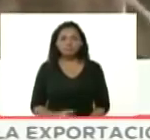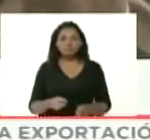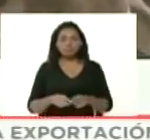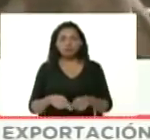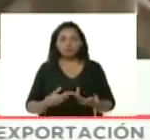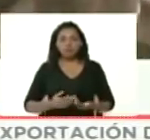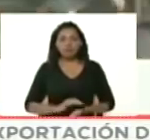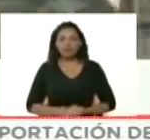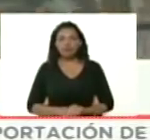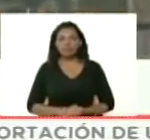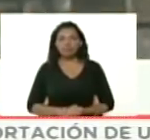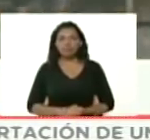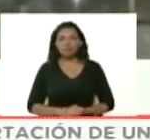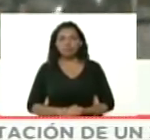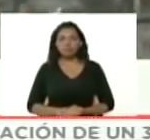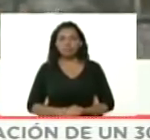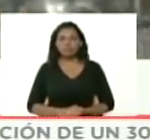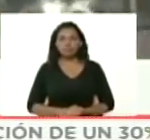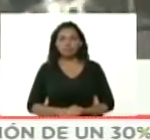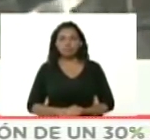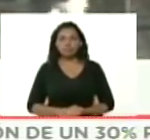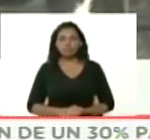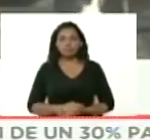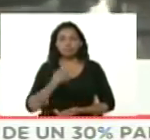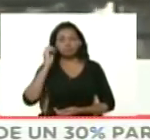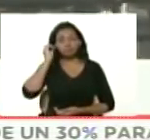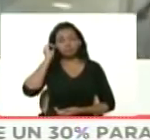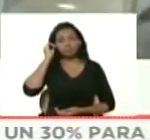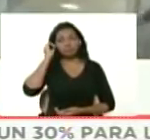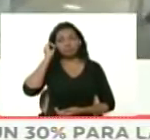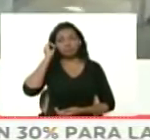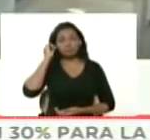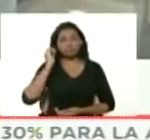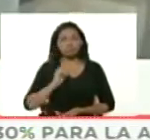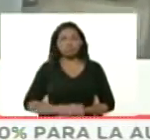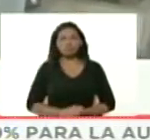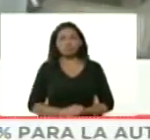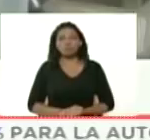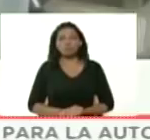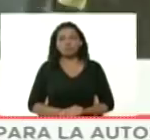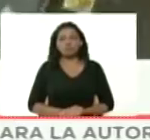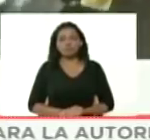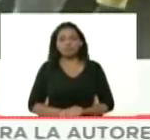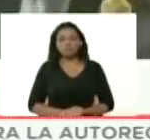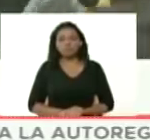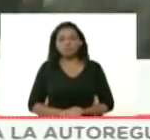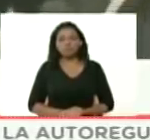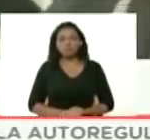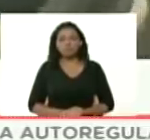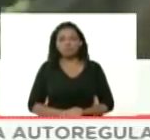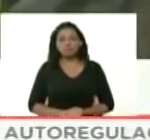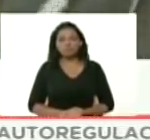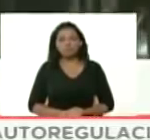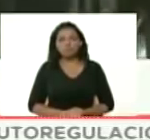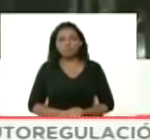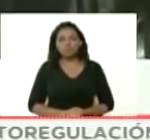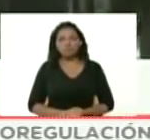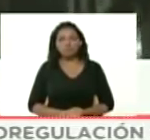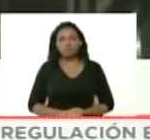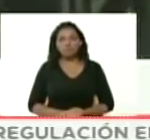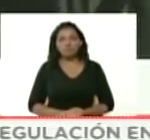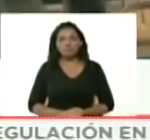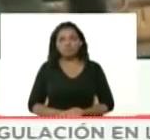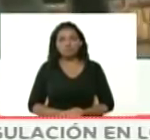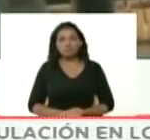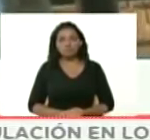adelante a Venezuela. Aquí estamos con Víctor Zambrano, en la finca Los Tres Potricos, más de 300 cabezas de ganado, Víctor,